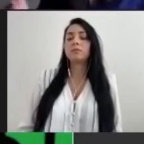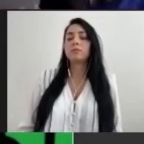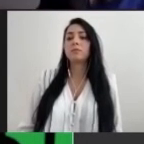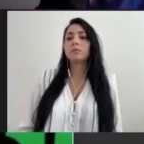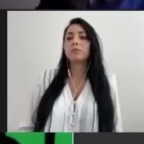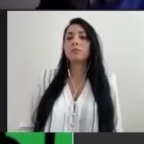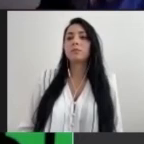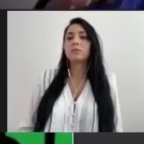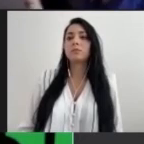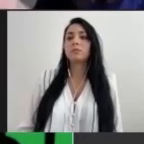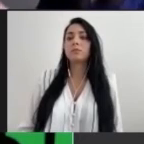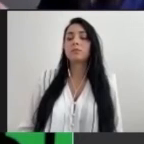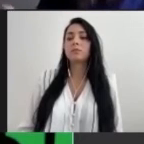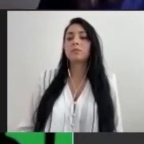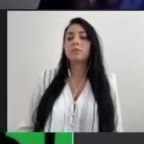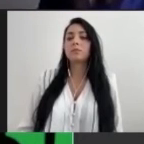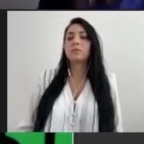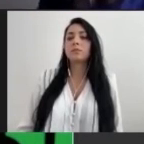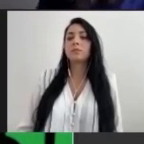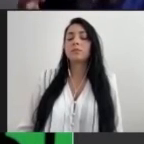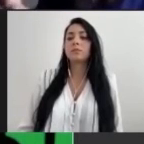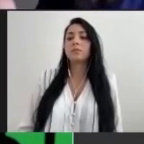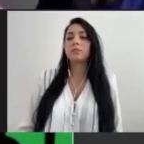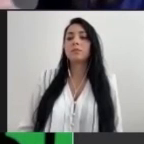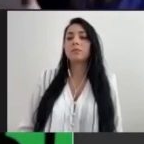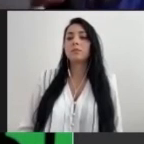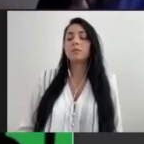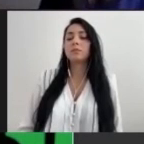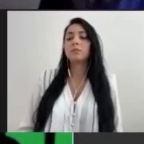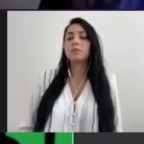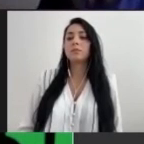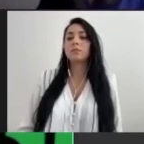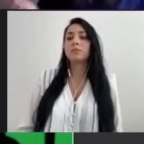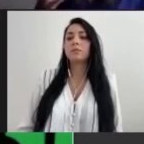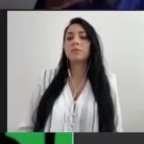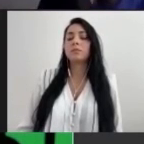por esta pena no privativa de la libertad y que las personas puedan